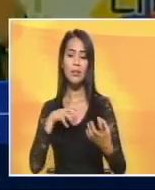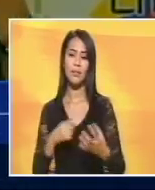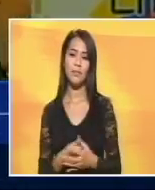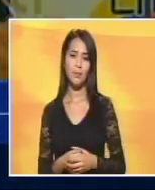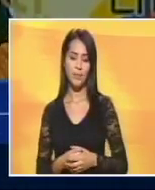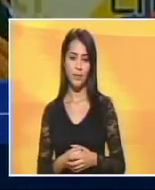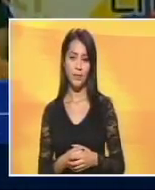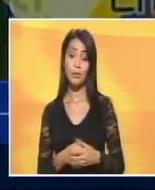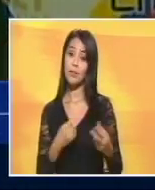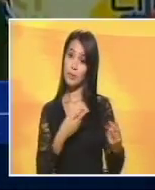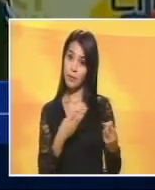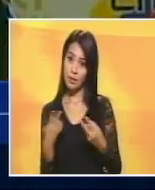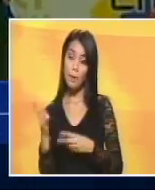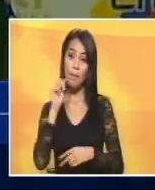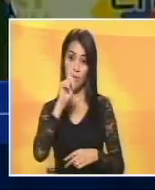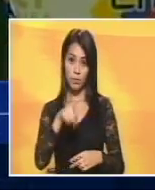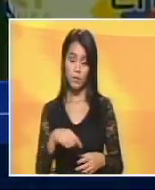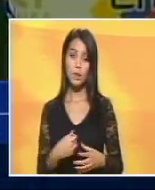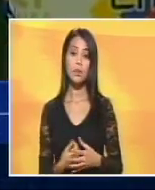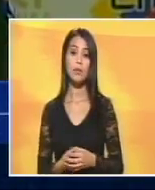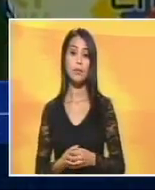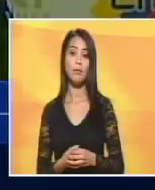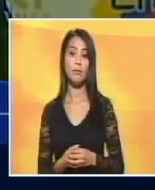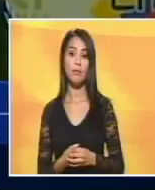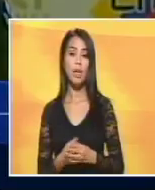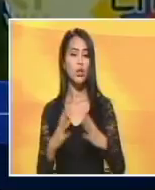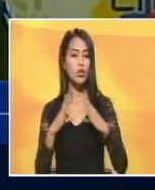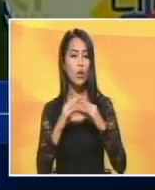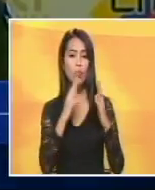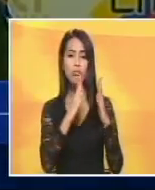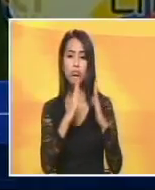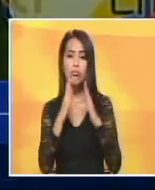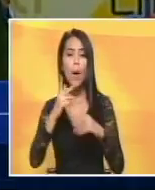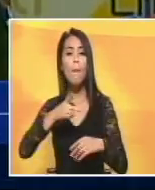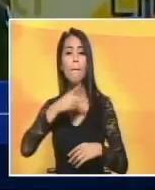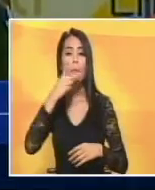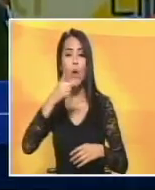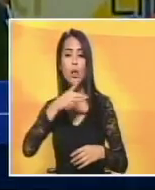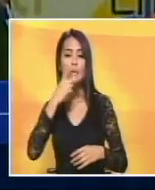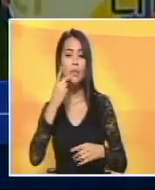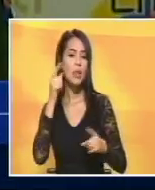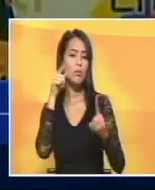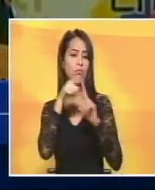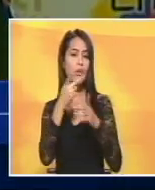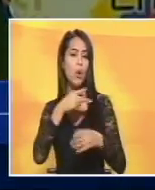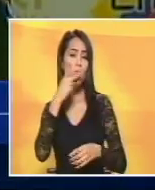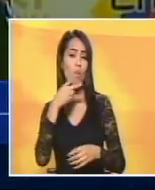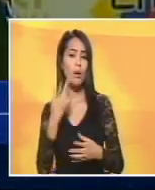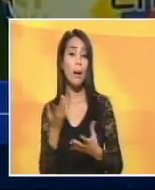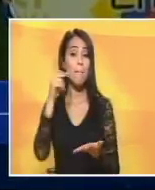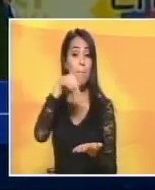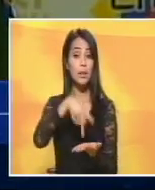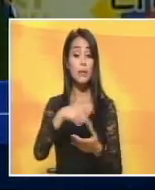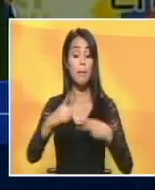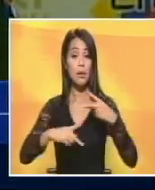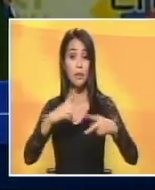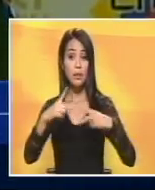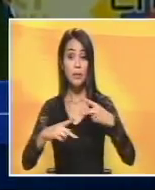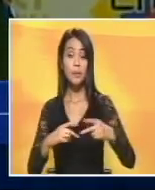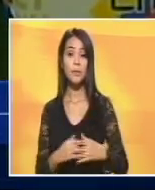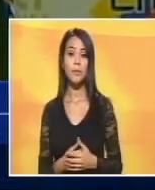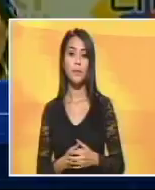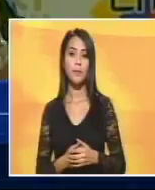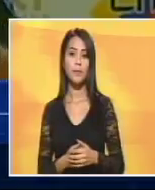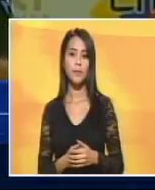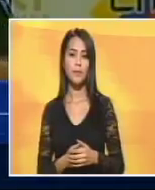e invitamos también a los factores, a las organizaciones políticas con fines políticos que participan en este proceso,